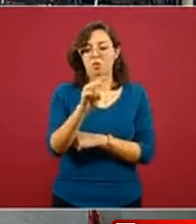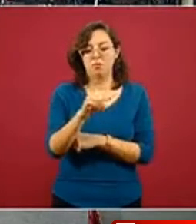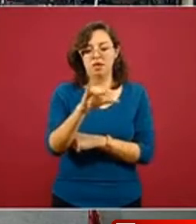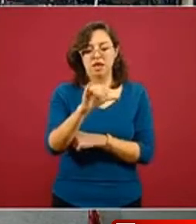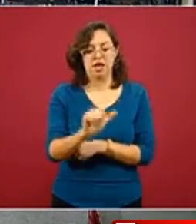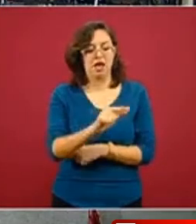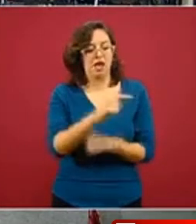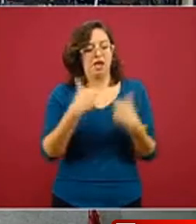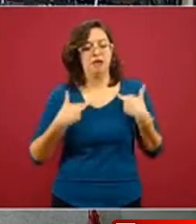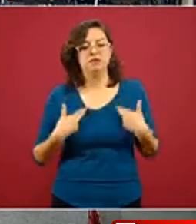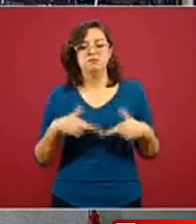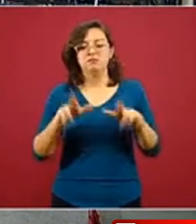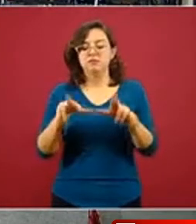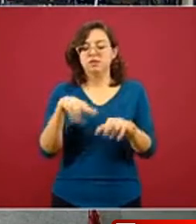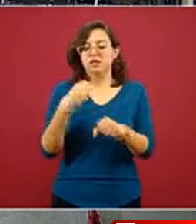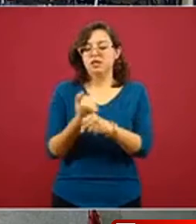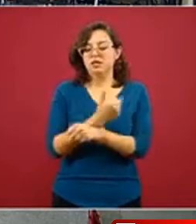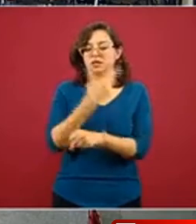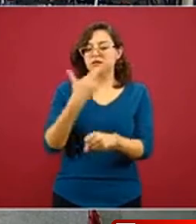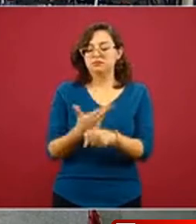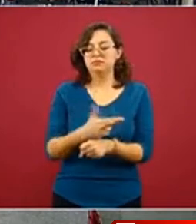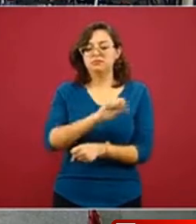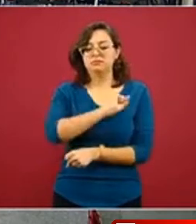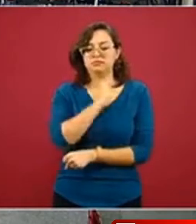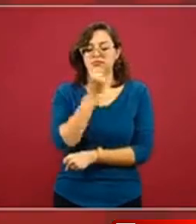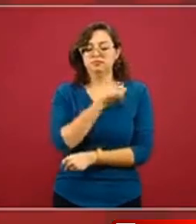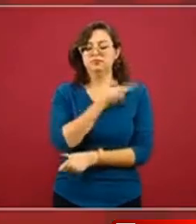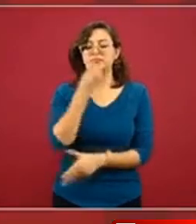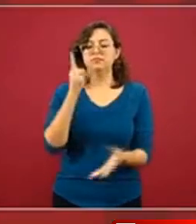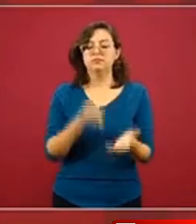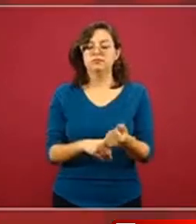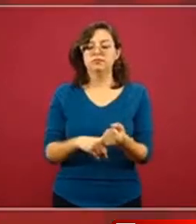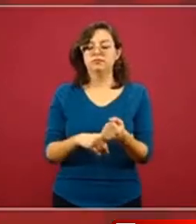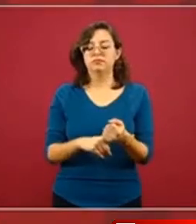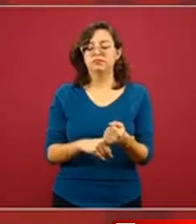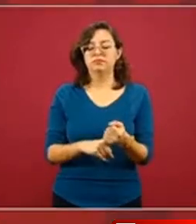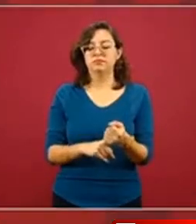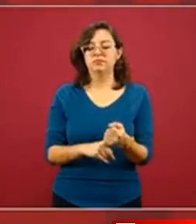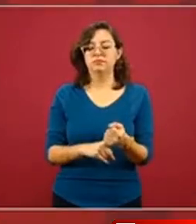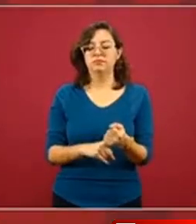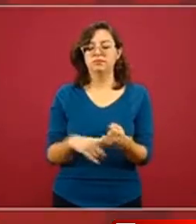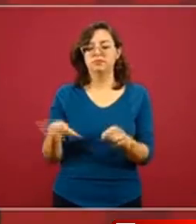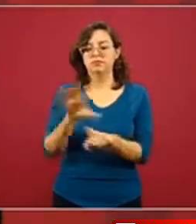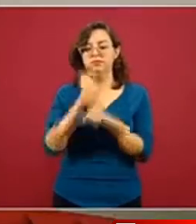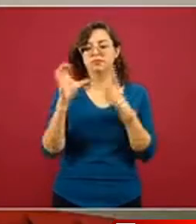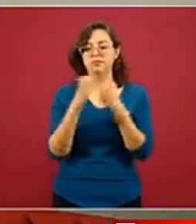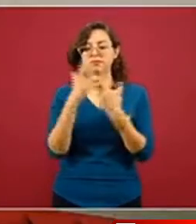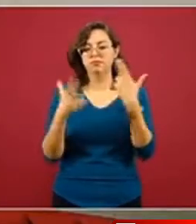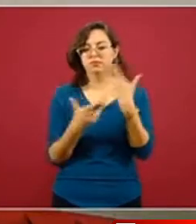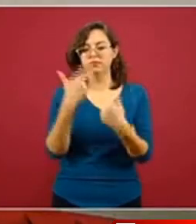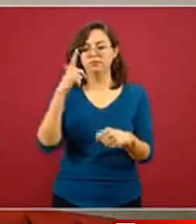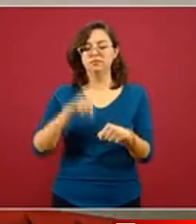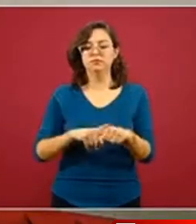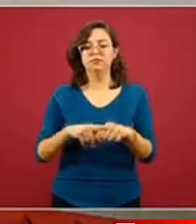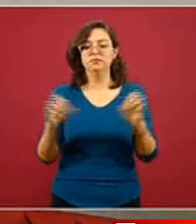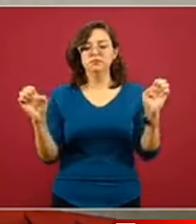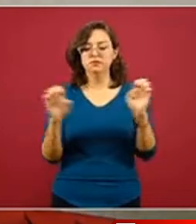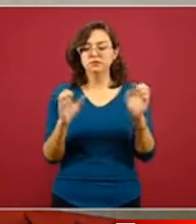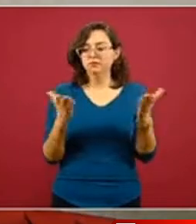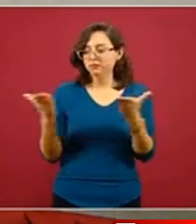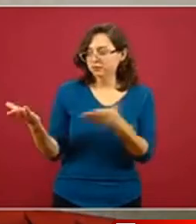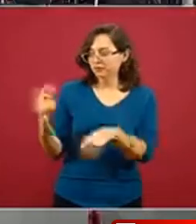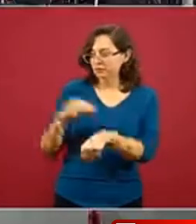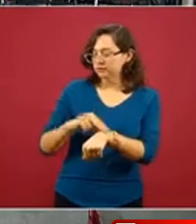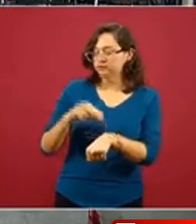nuestro representante de la Secretaría de Salud en la coordinación, en el Comité Nacional de Emergencias. Doctor Cruz Vega, sí, por